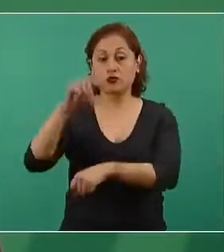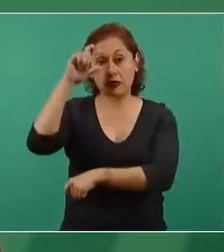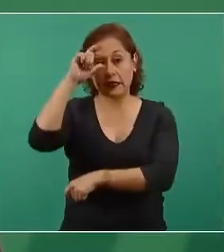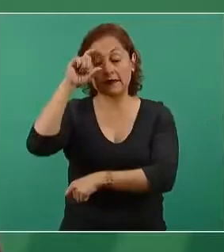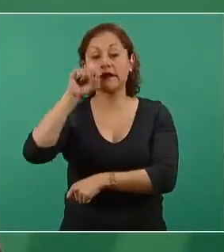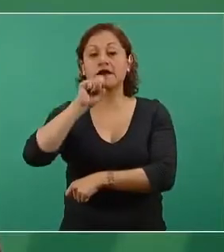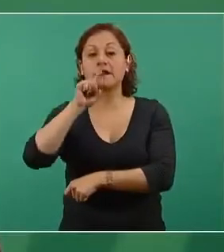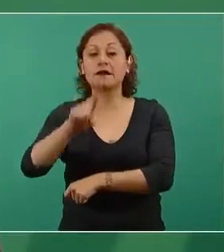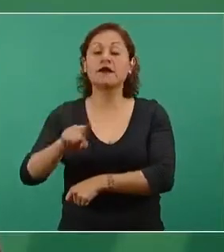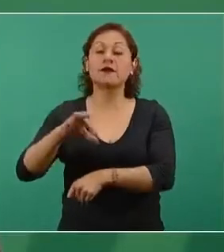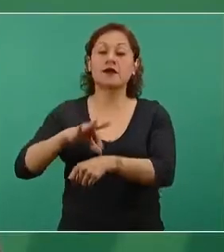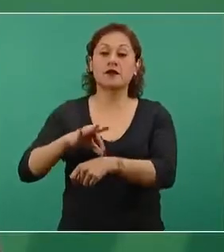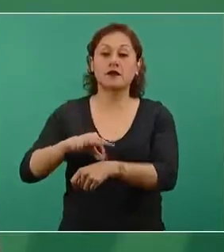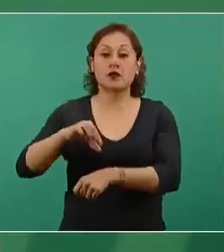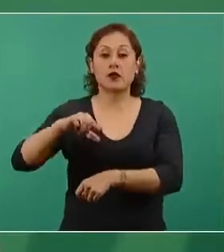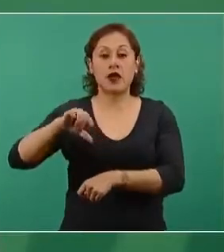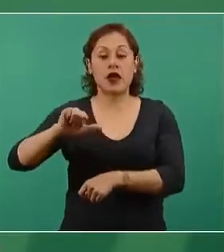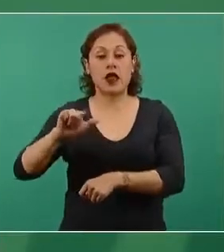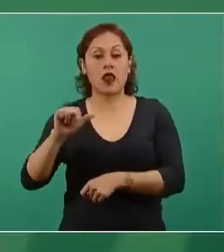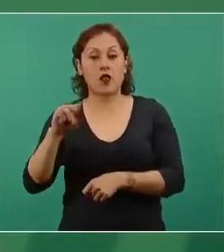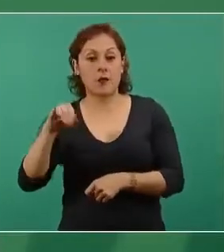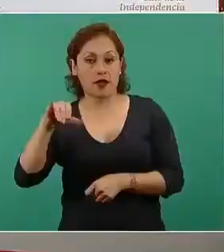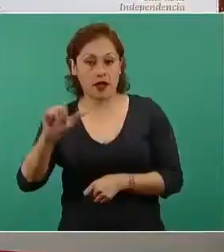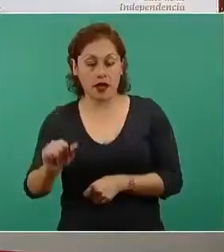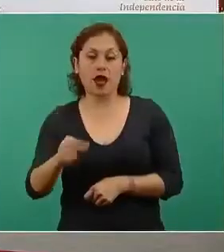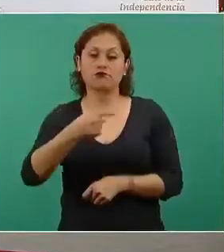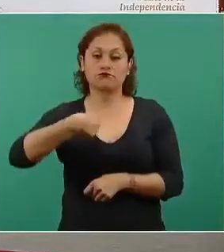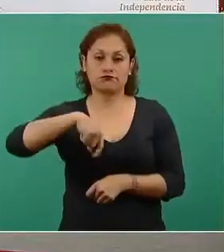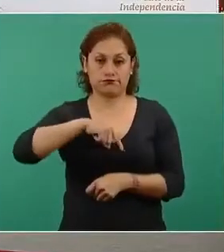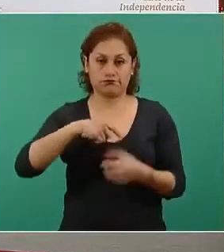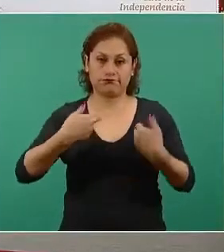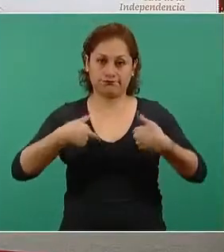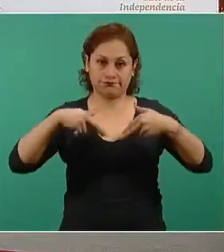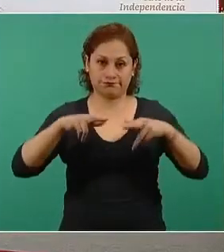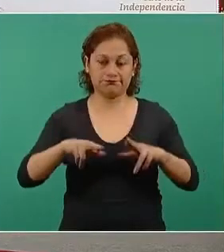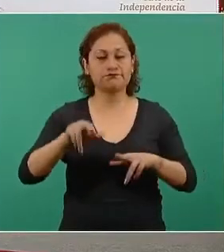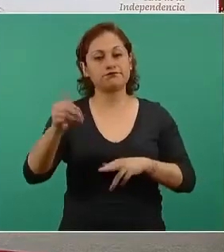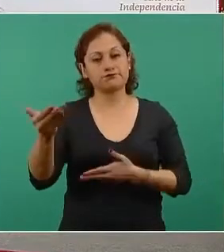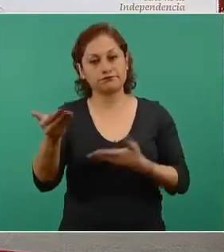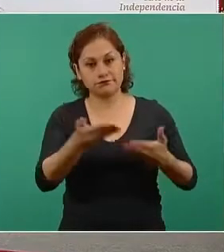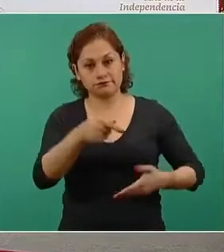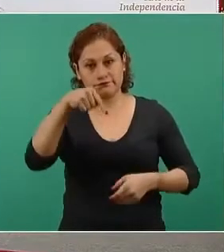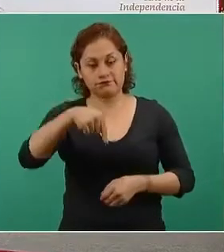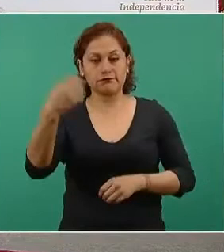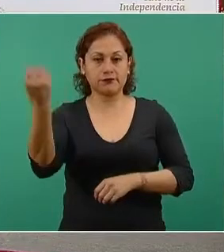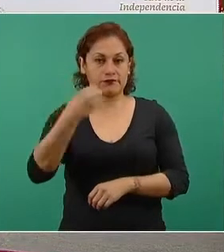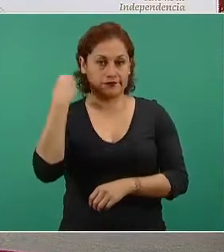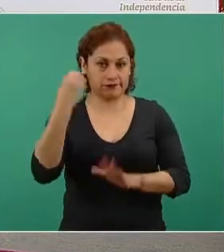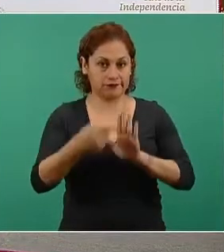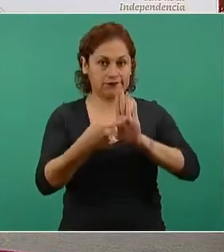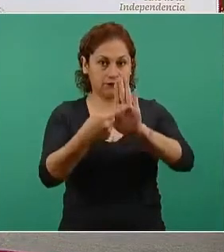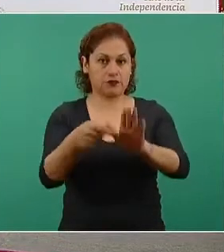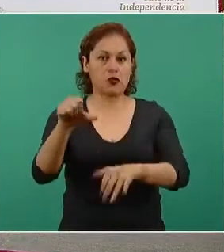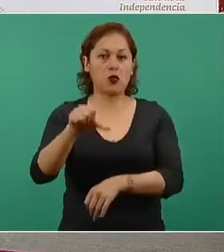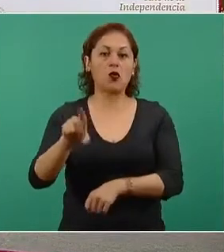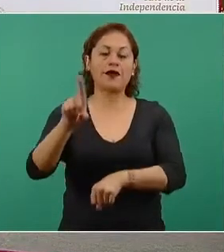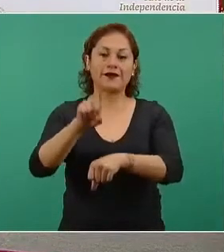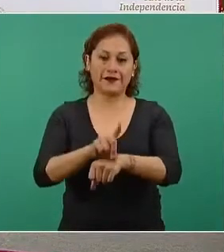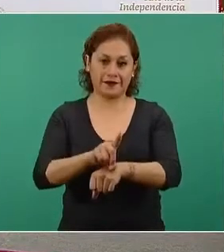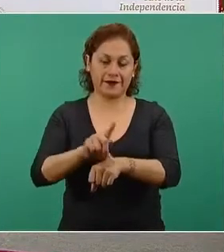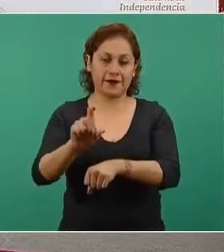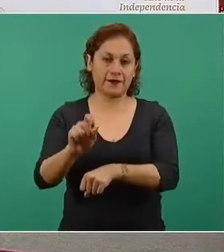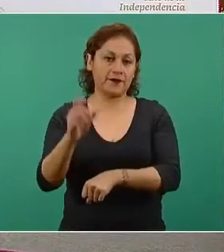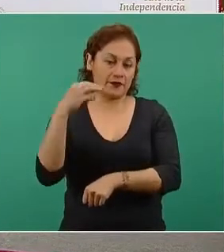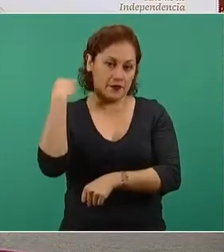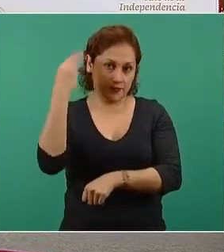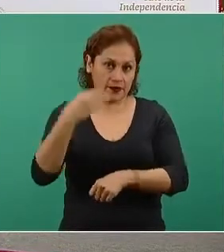Salomía Segarra, pues les damos la bienvenida siendo este sábado 20 de marzo. Si les parece, como bien saben, ya tenemos dividida la